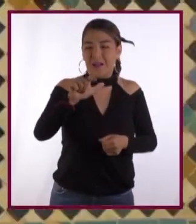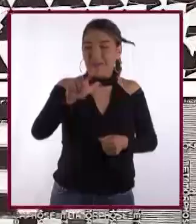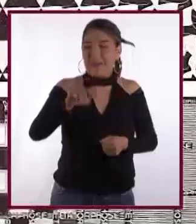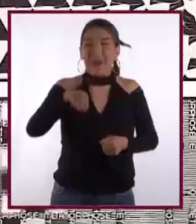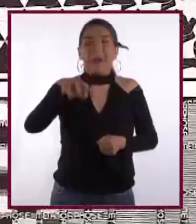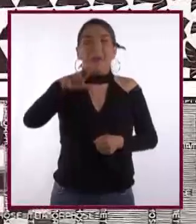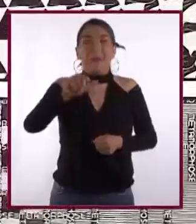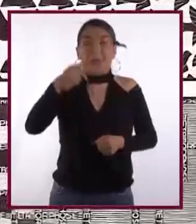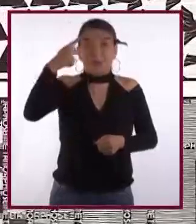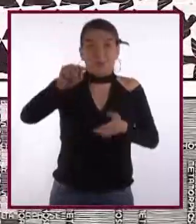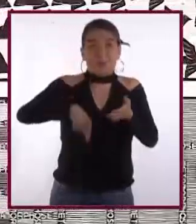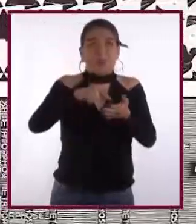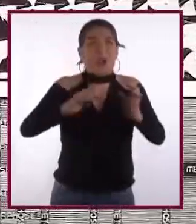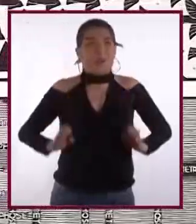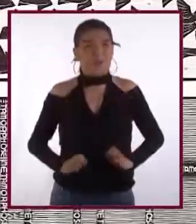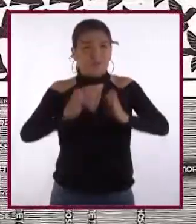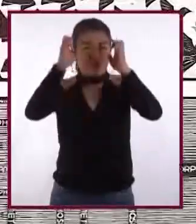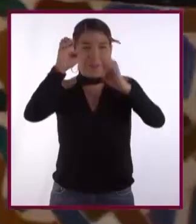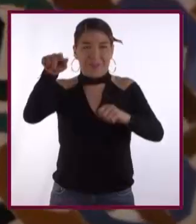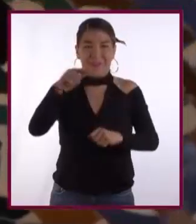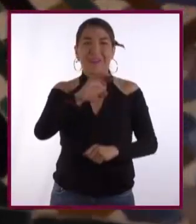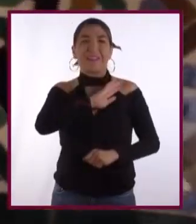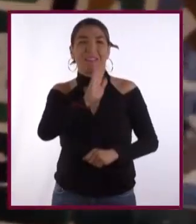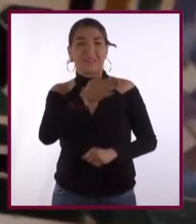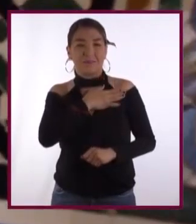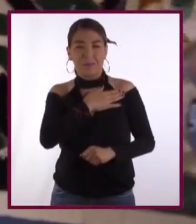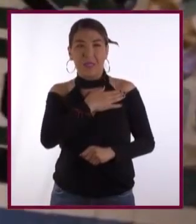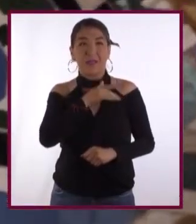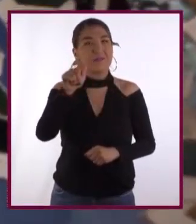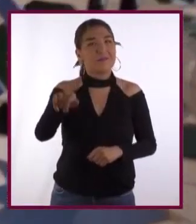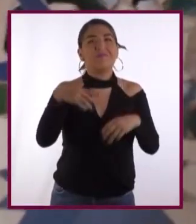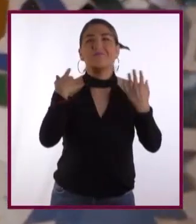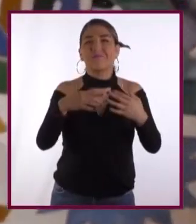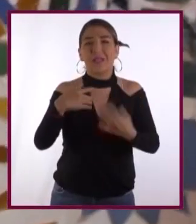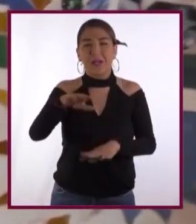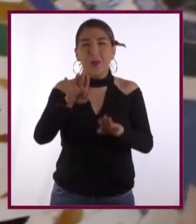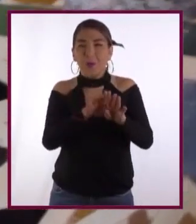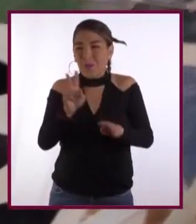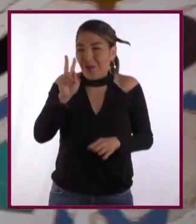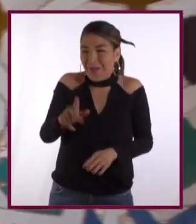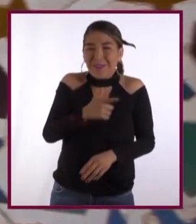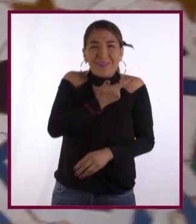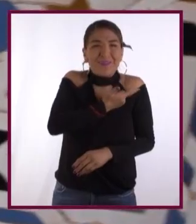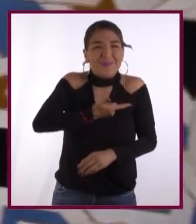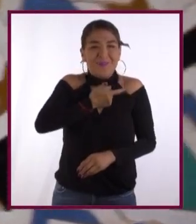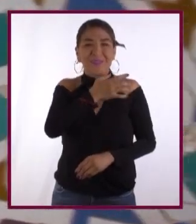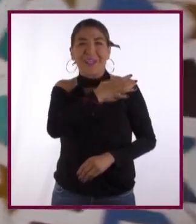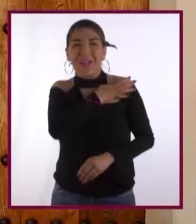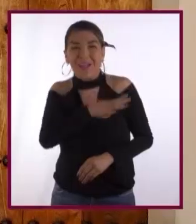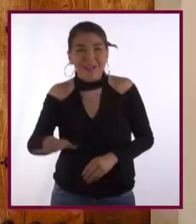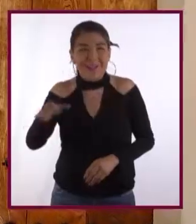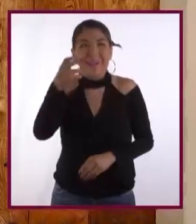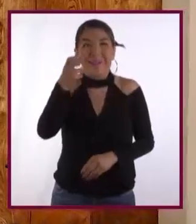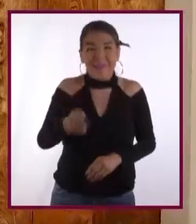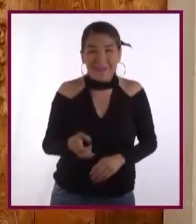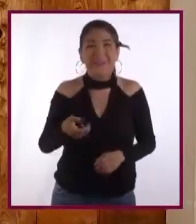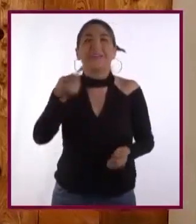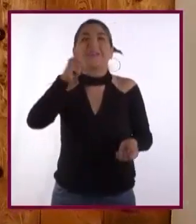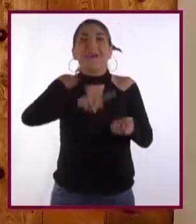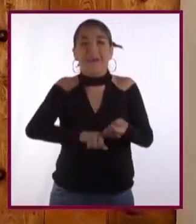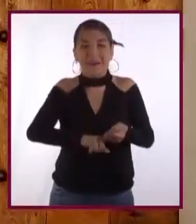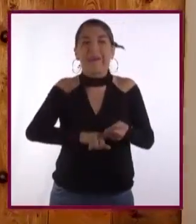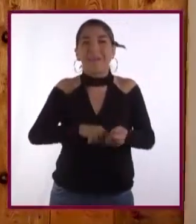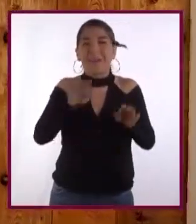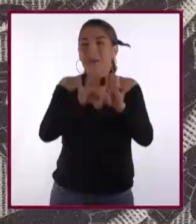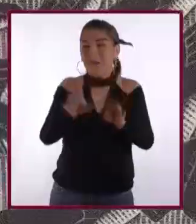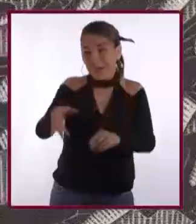Alhambra, un edificio histórico localizado en Granada, España, fue la inspiración de Escher. Fueron los azulejos